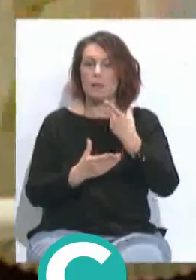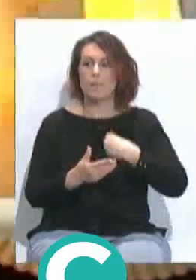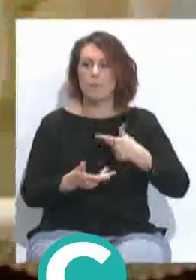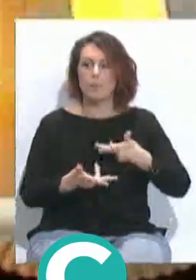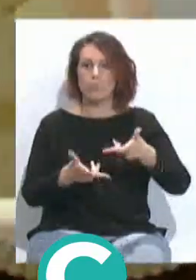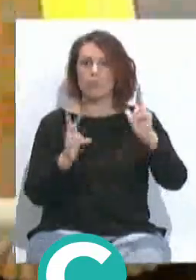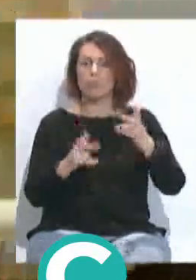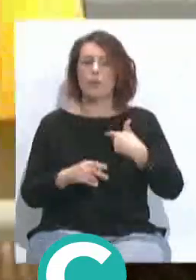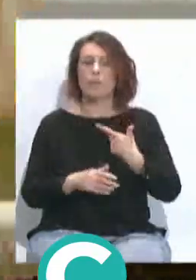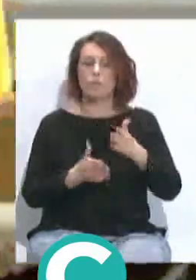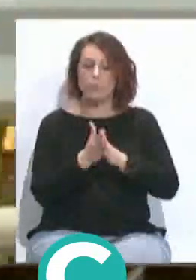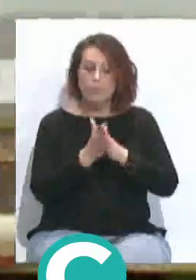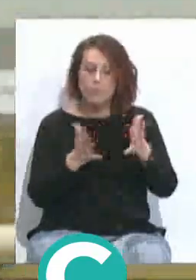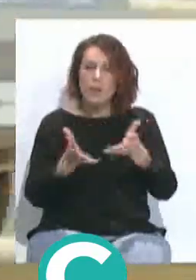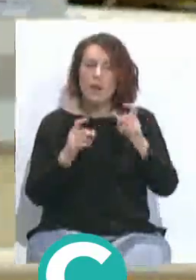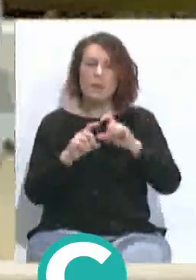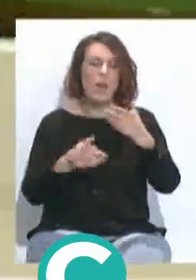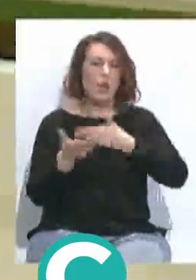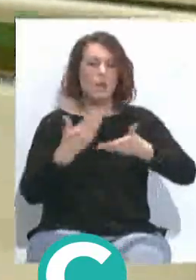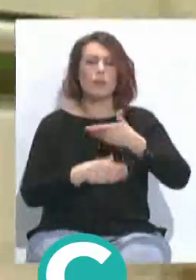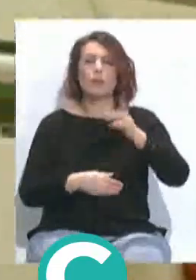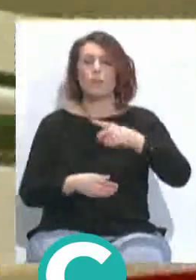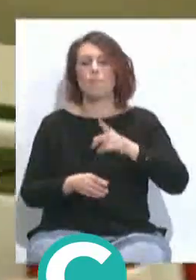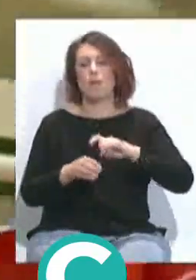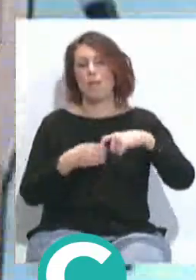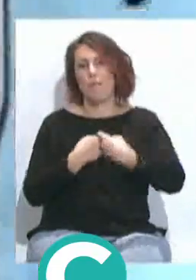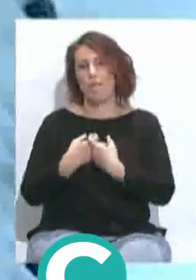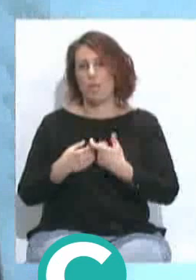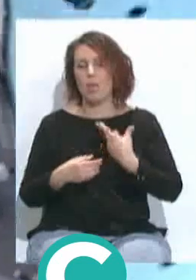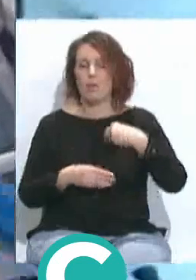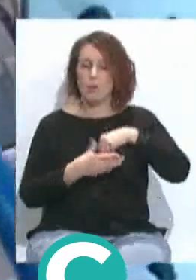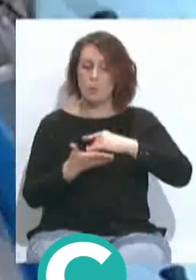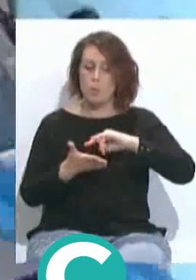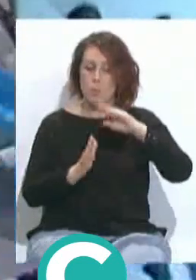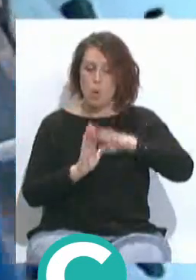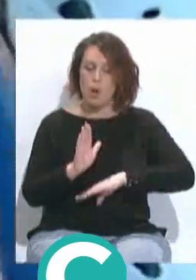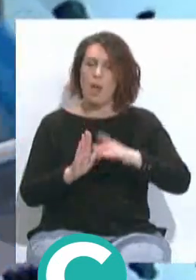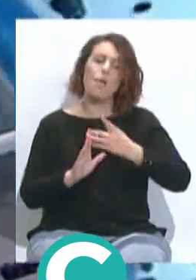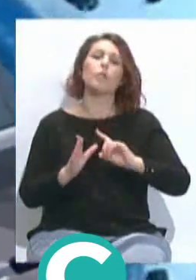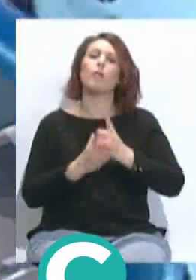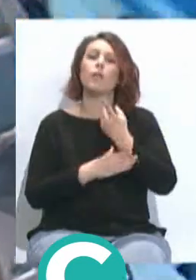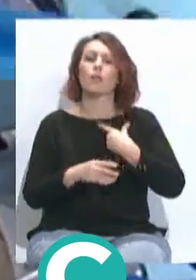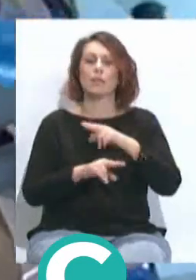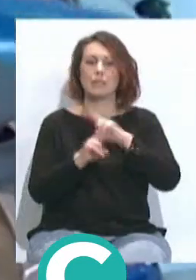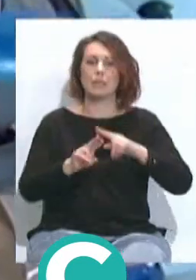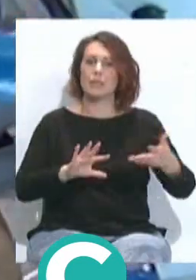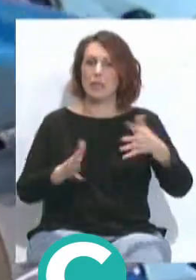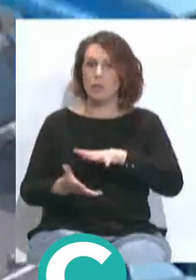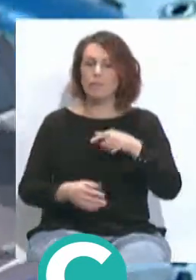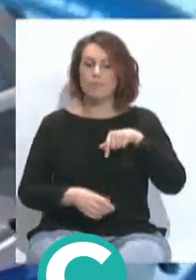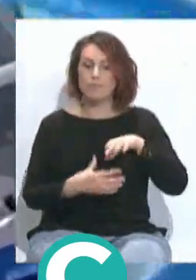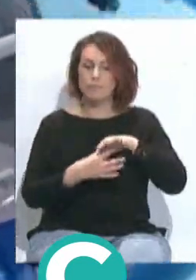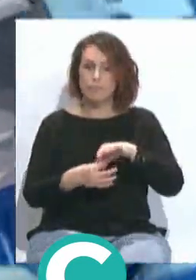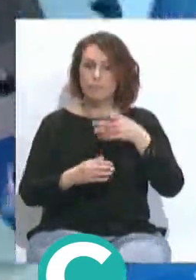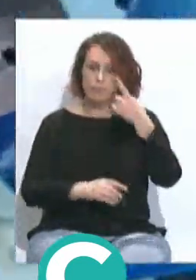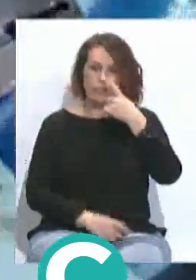permitirán fomentar la cooperación entre empresas y facilitar su participación en programas de innovación e internacionalización. En este sentido,